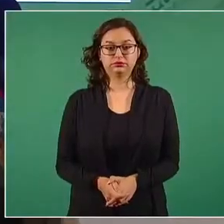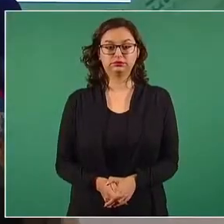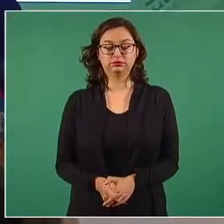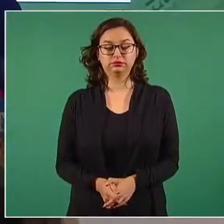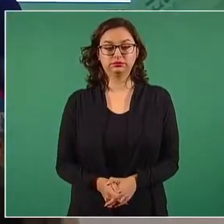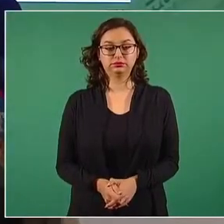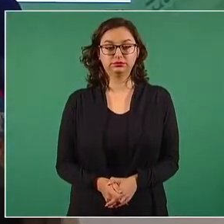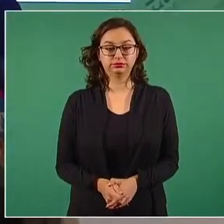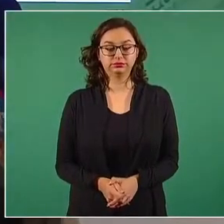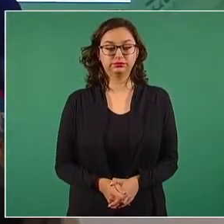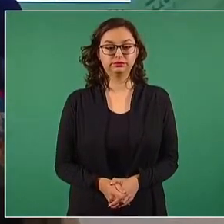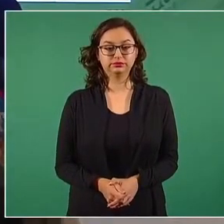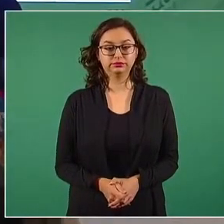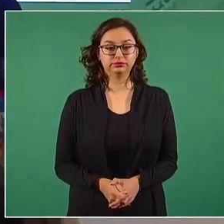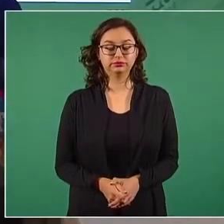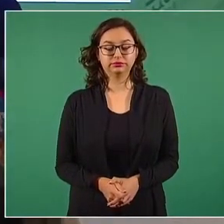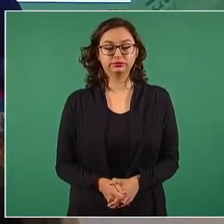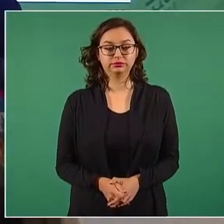Grupo Imagen.